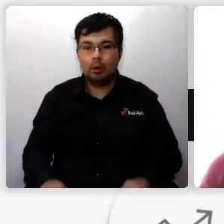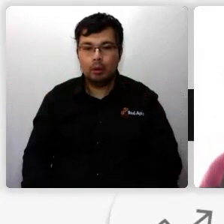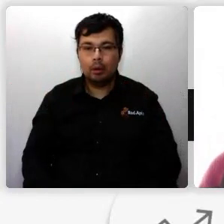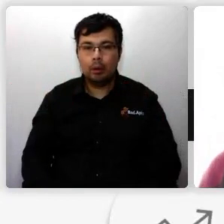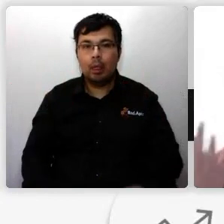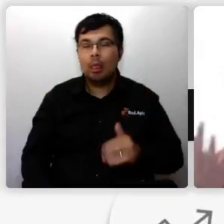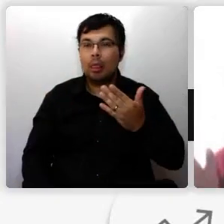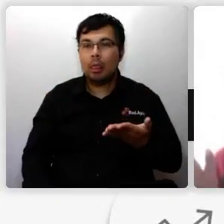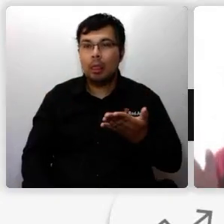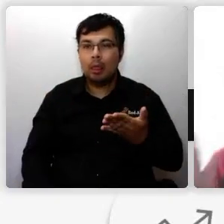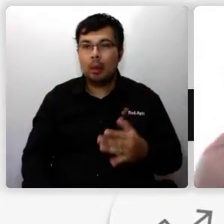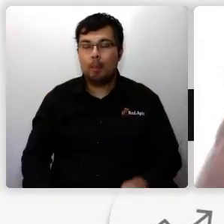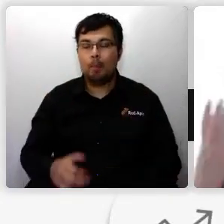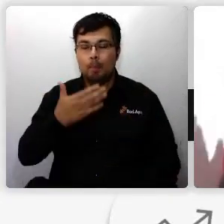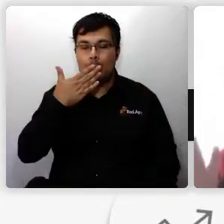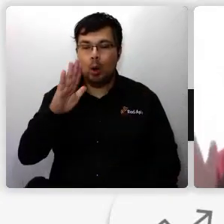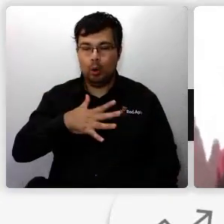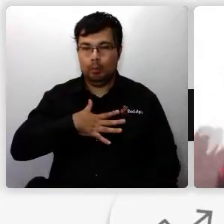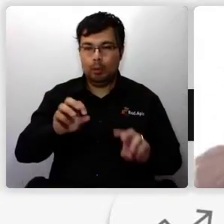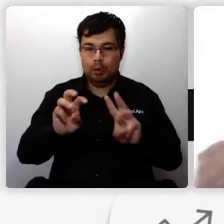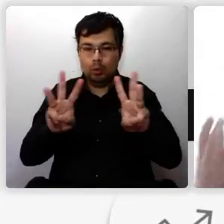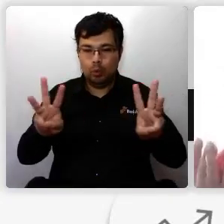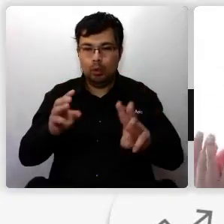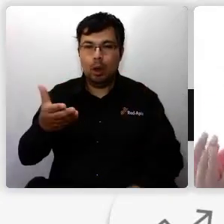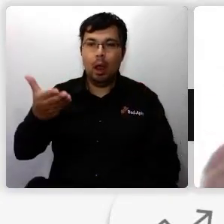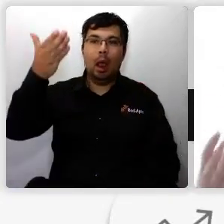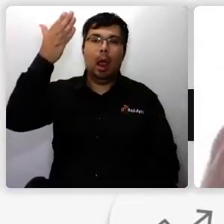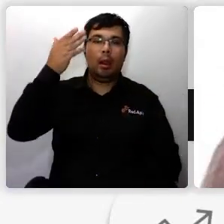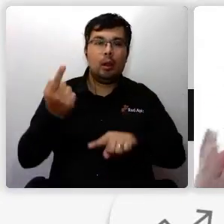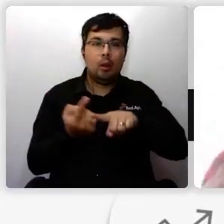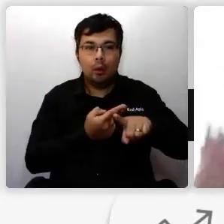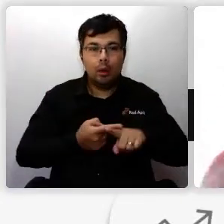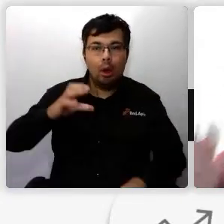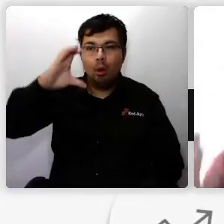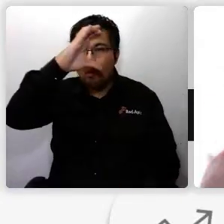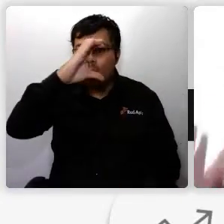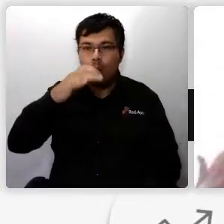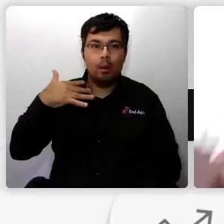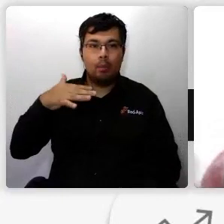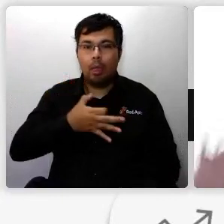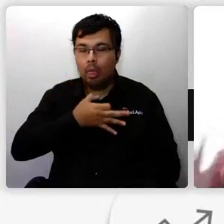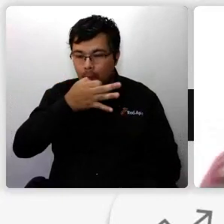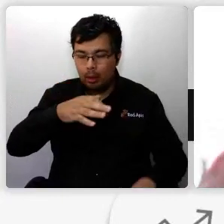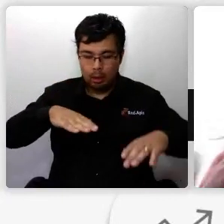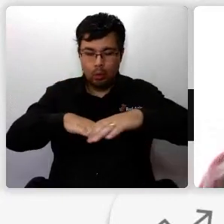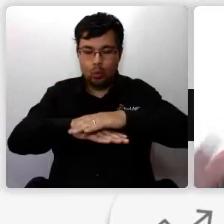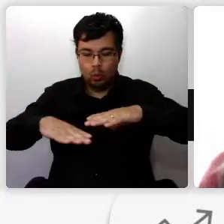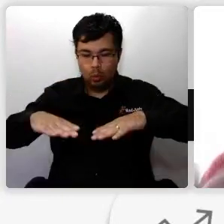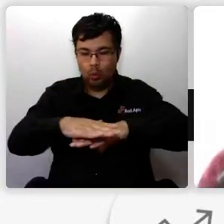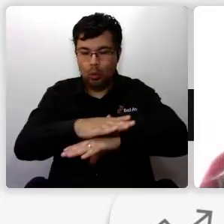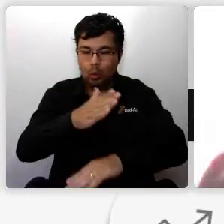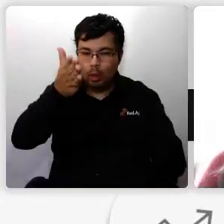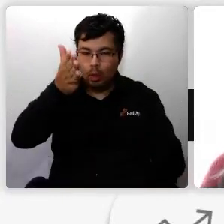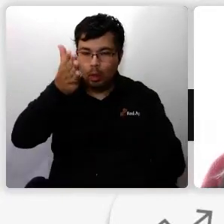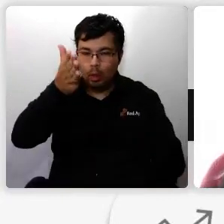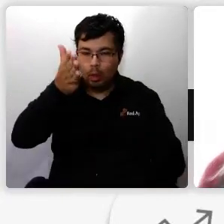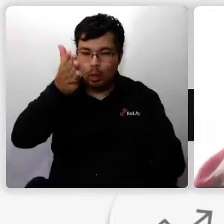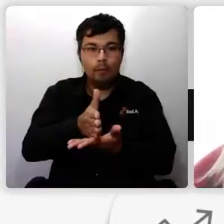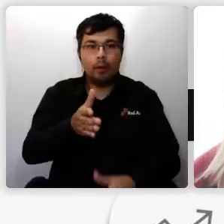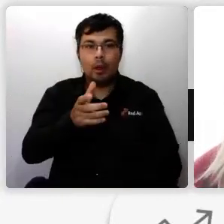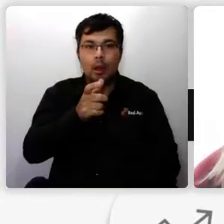mi sitio web, lo que estábamos hablando antes de los buscadores. O sea, es importante. Si vendo zapatos, la palabra zapatos tiene que estar repetidamente en el sitio para que en el fondo aparezcan